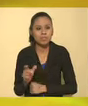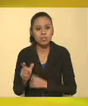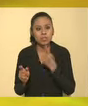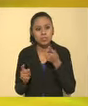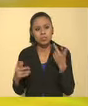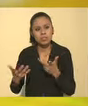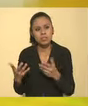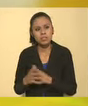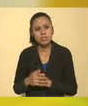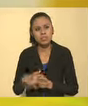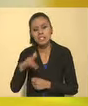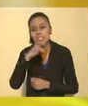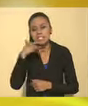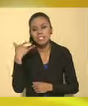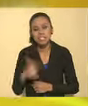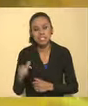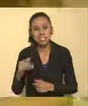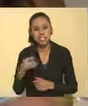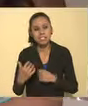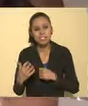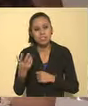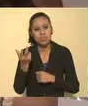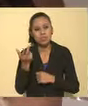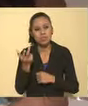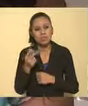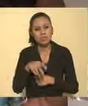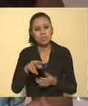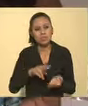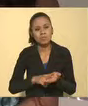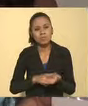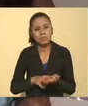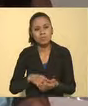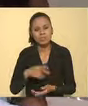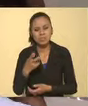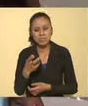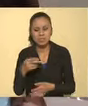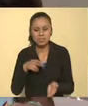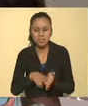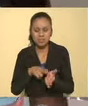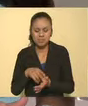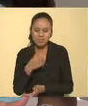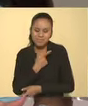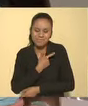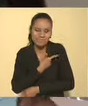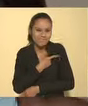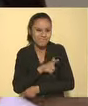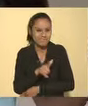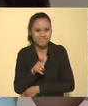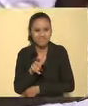el guacamole, ¿no? Ya a veces se pone negrito y eso no nos gusta. ¿Y si se nos sala mucho?